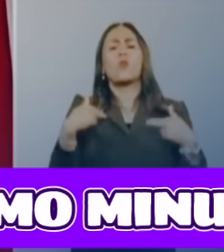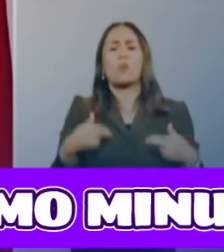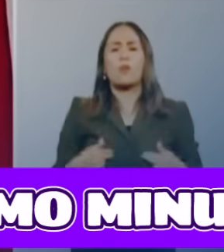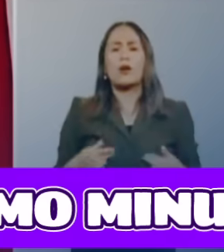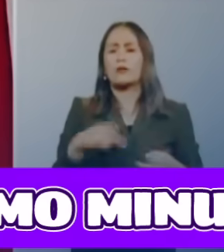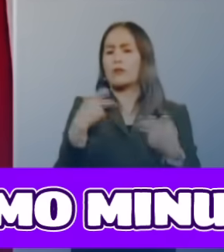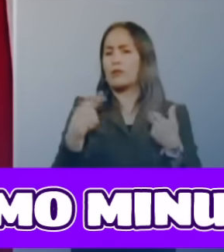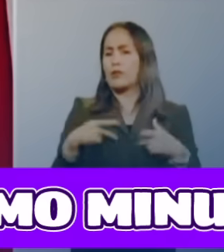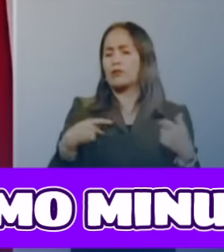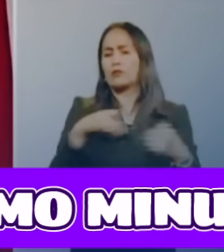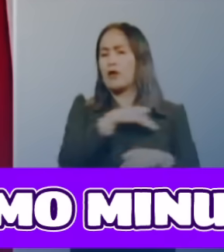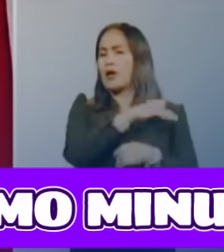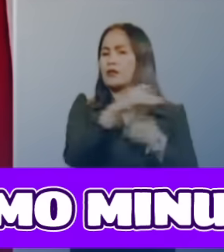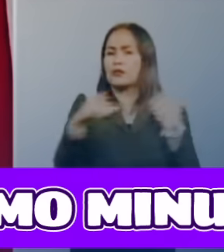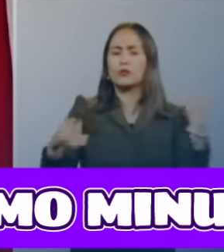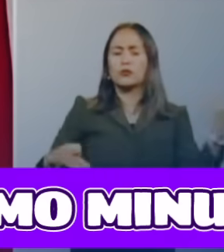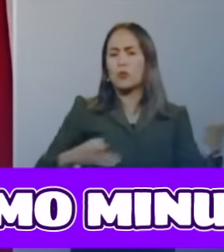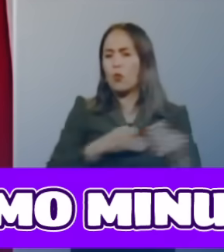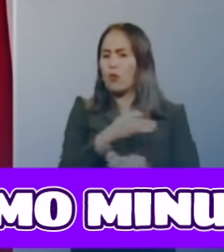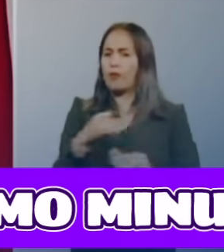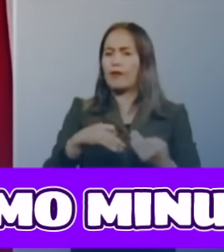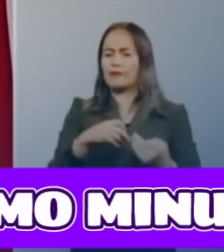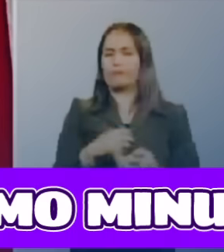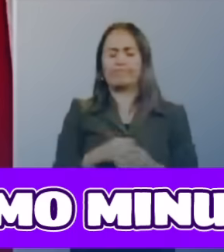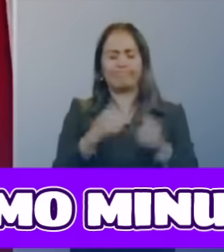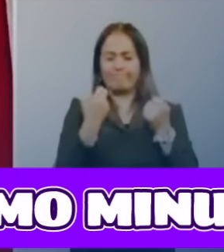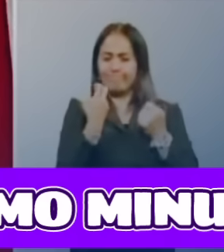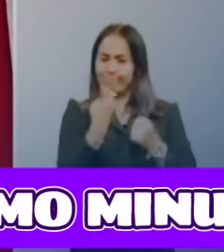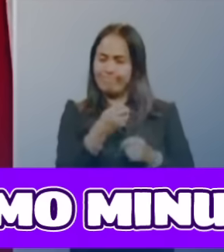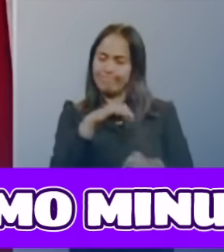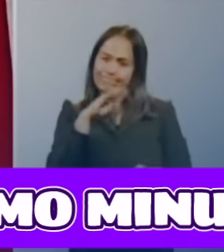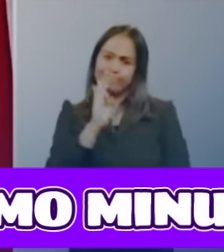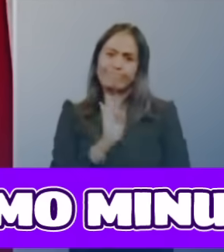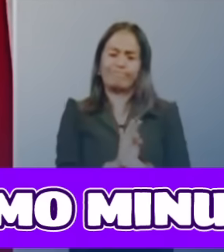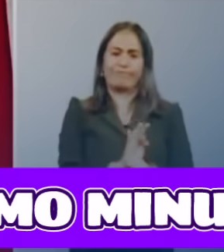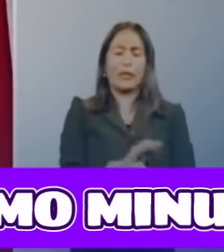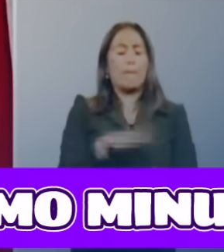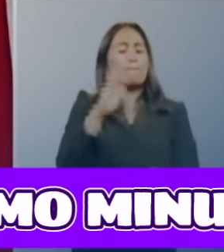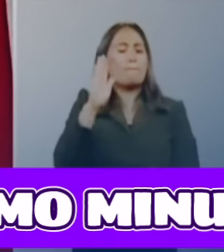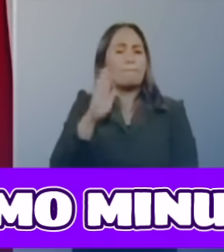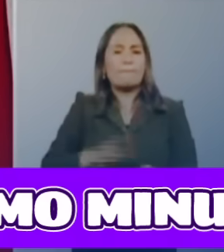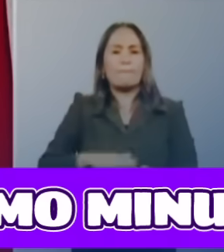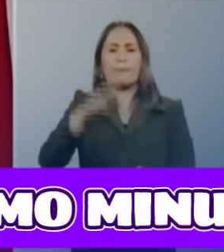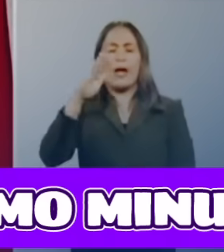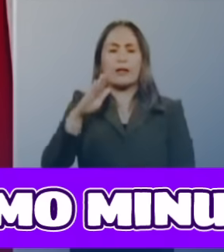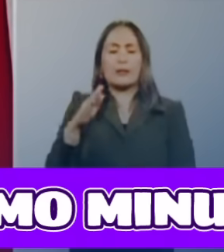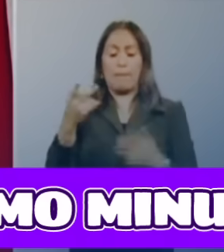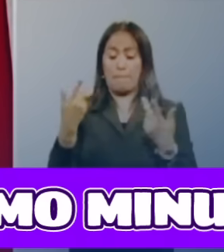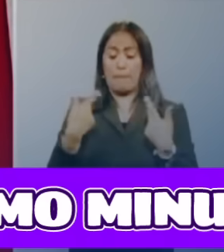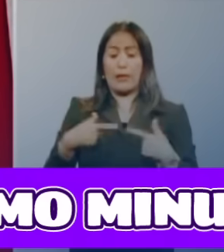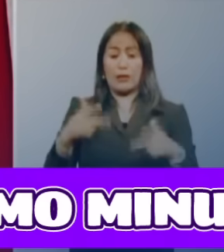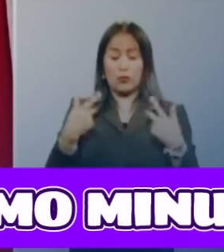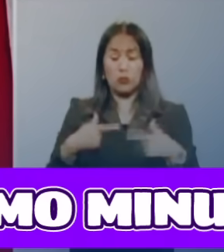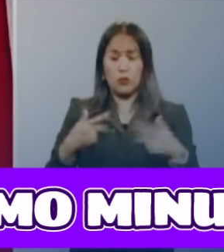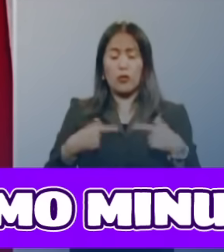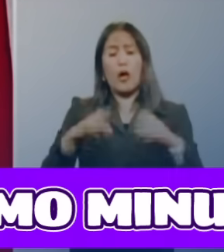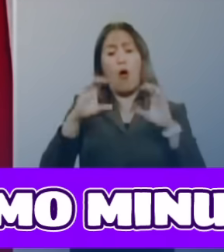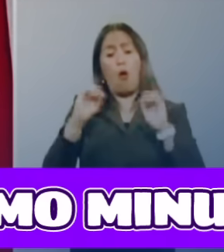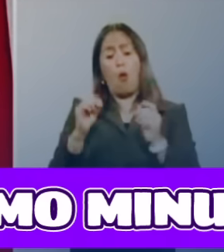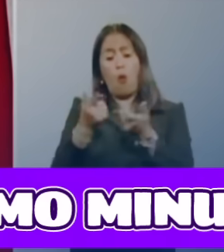las personas y con mayor relevancia de las personas y grupos